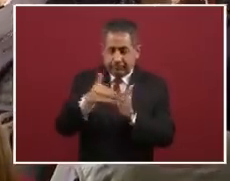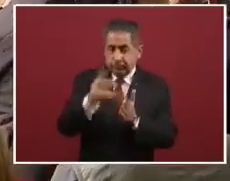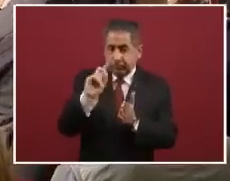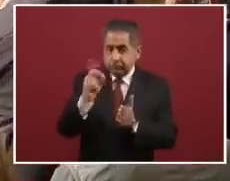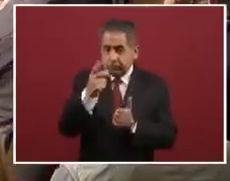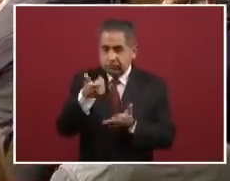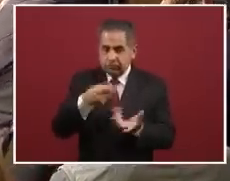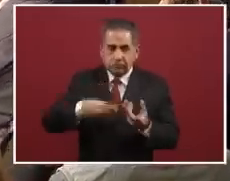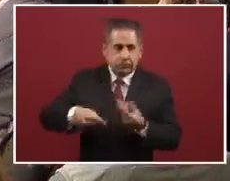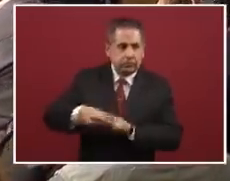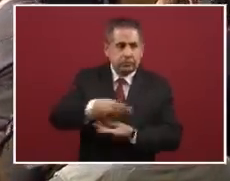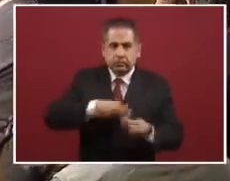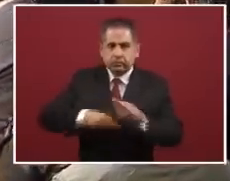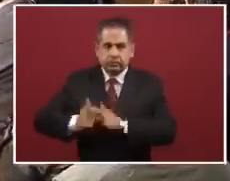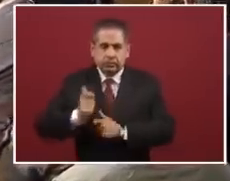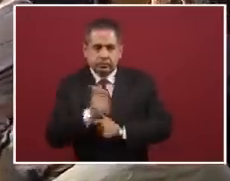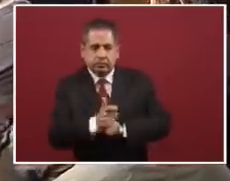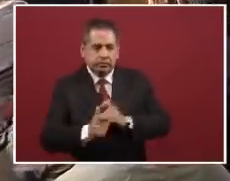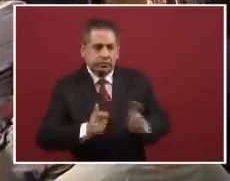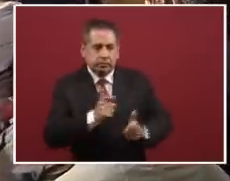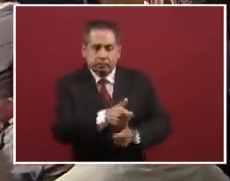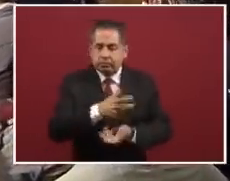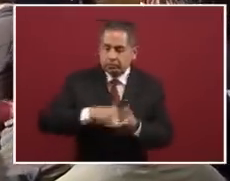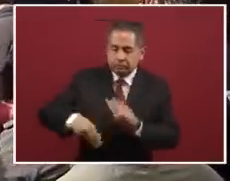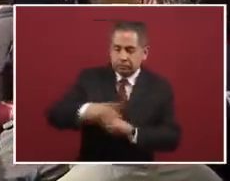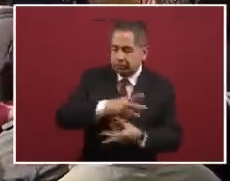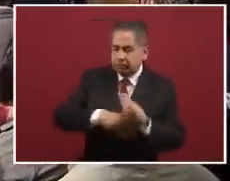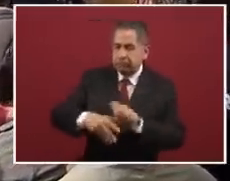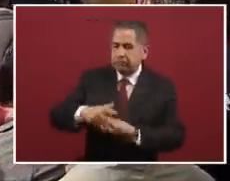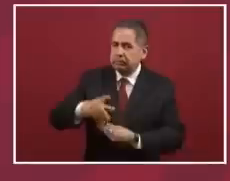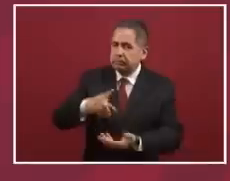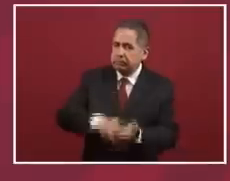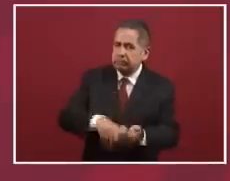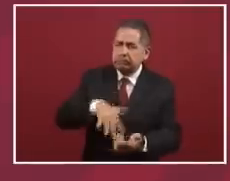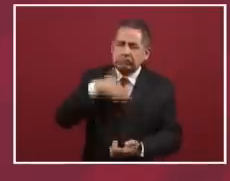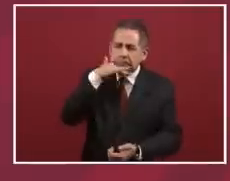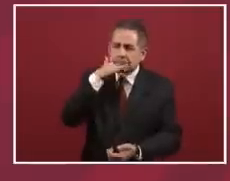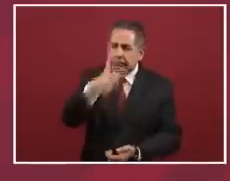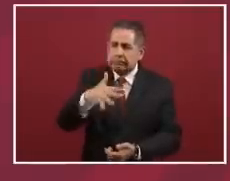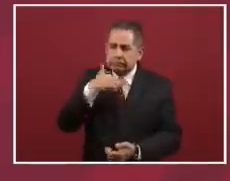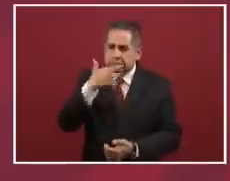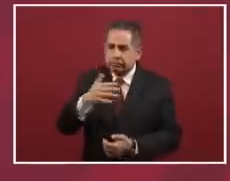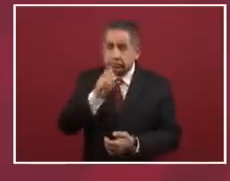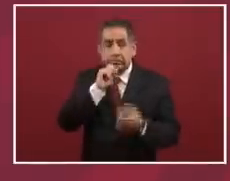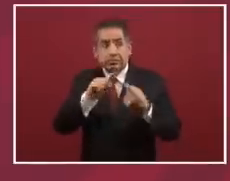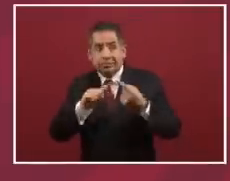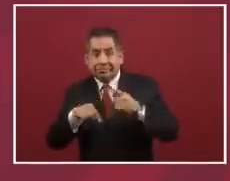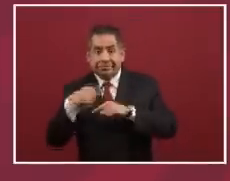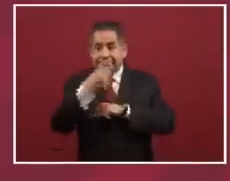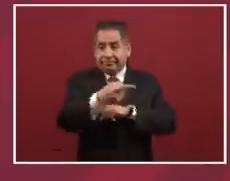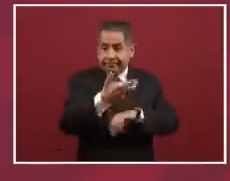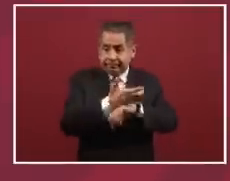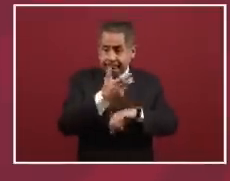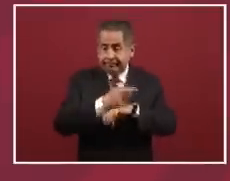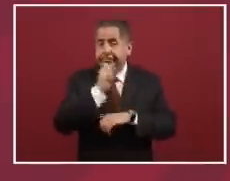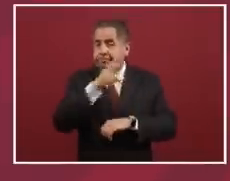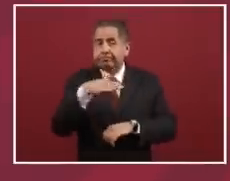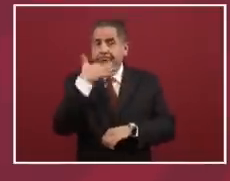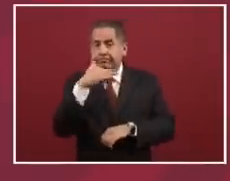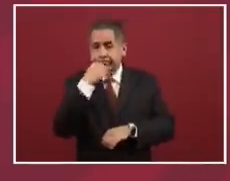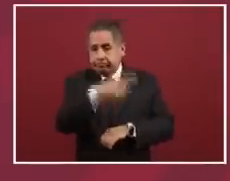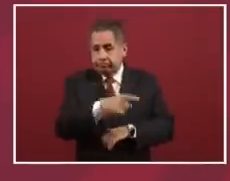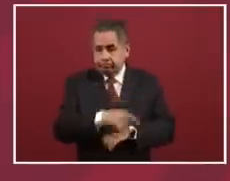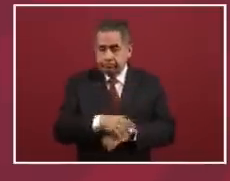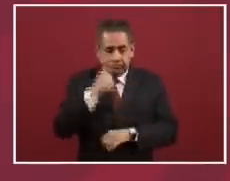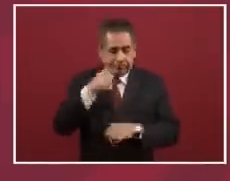6,000 millones de dólares, pues hay mucha corrupción. Pero no nada más aquí, también del otro lado. O sea, todo lo que pasa